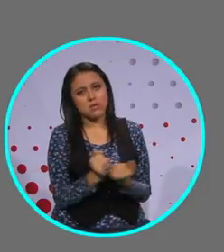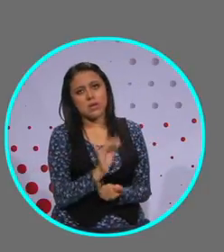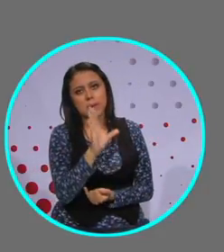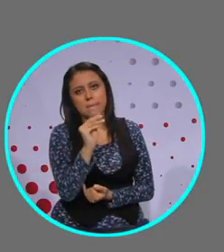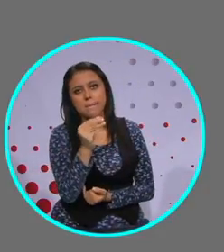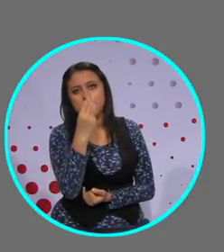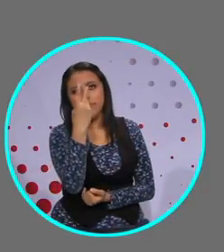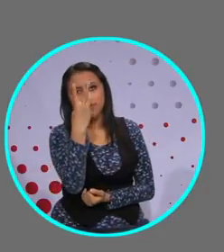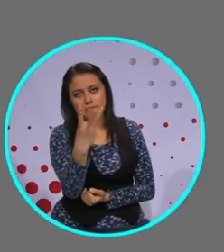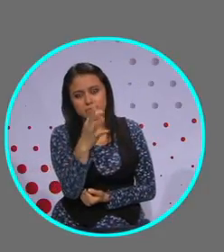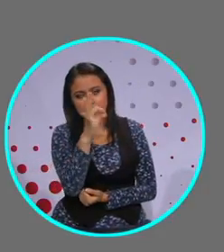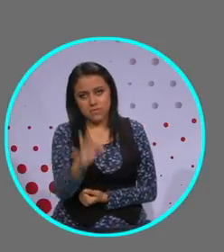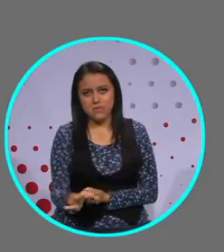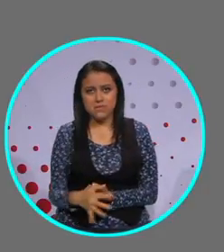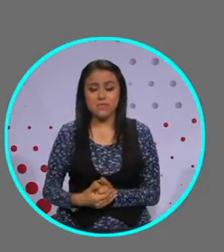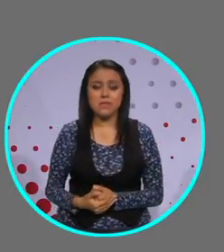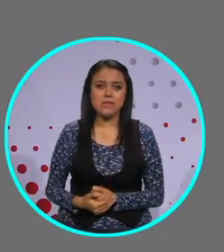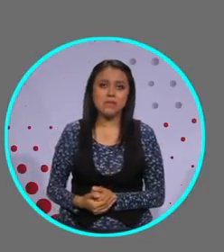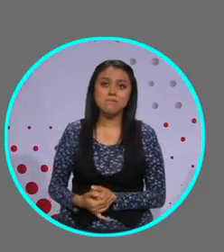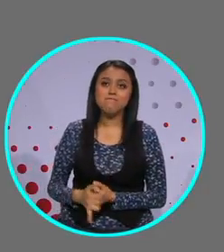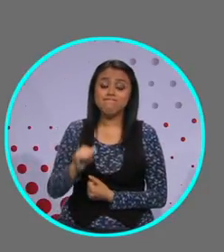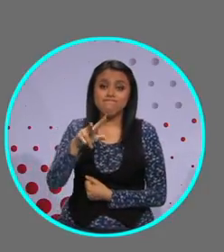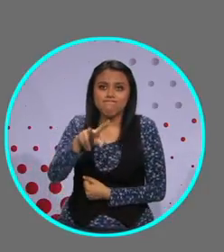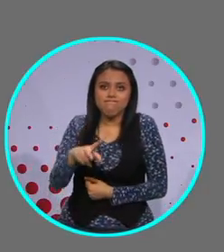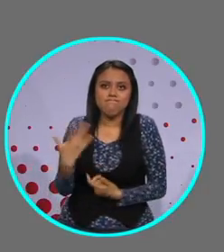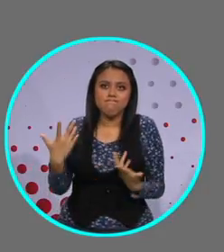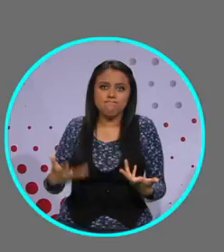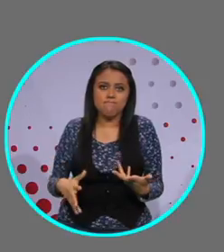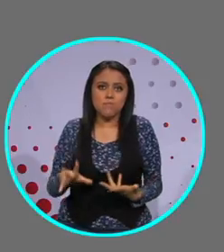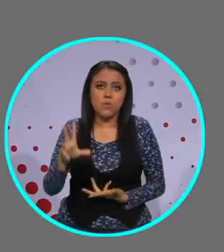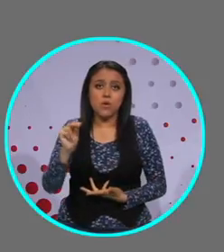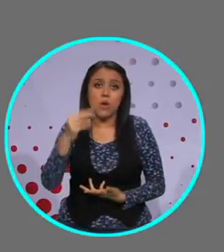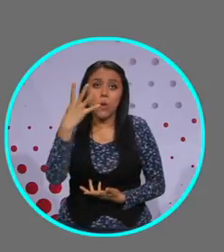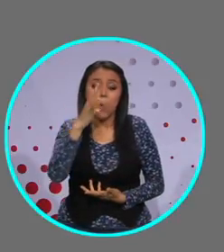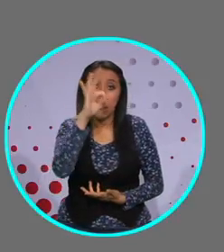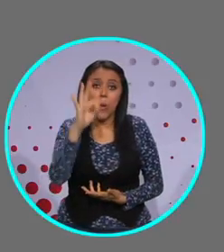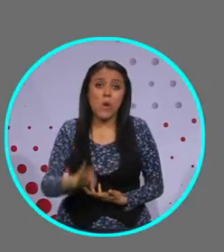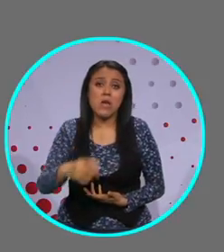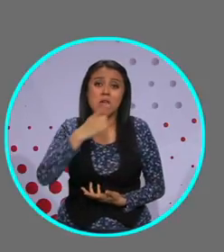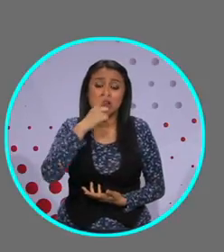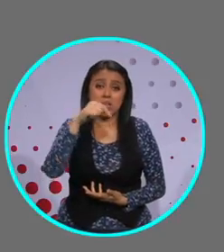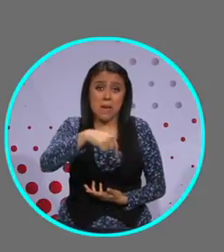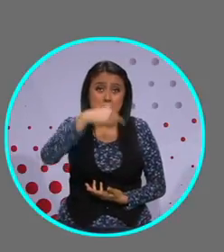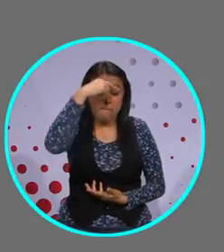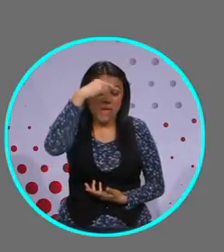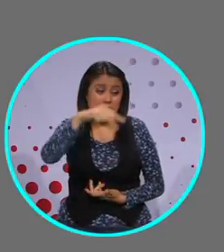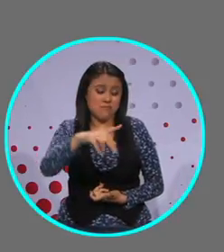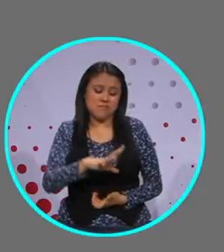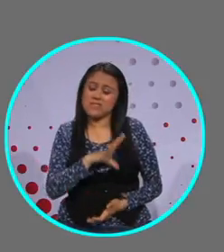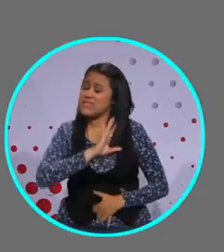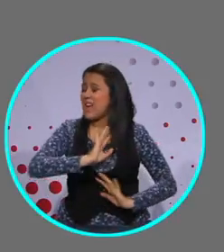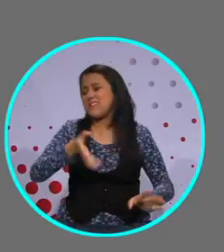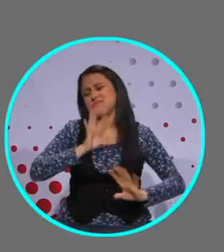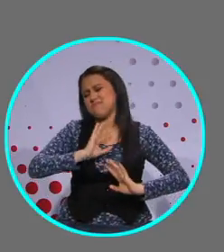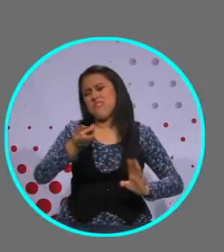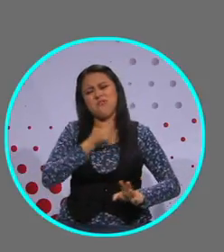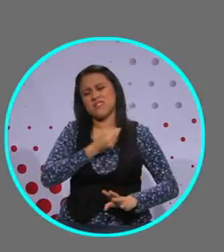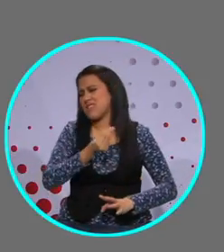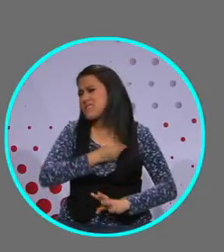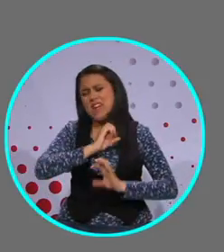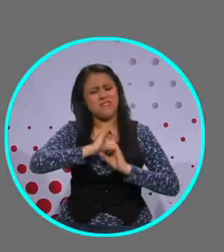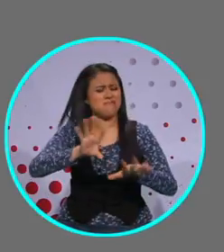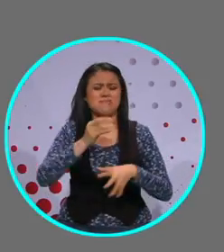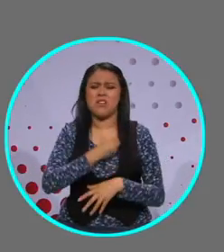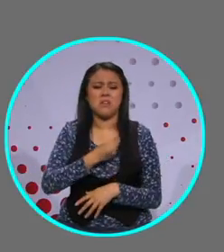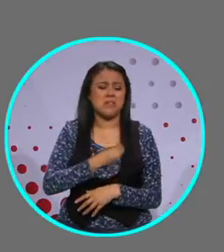93 compás está fuertísimo que 84% nota hartazgo en los mexicanos pero esto es un material